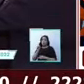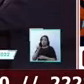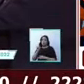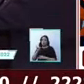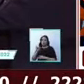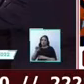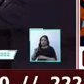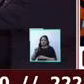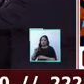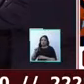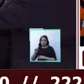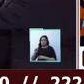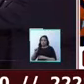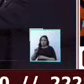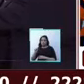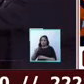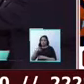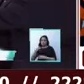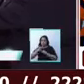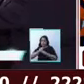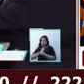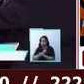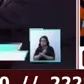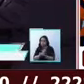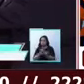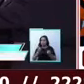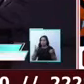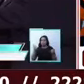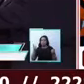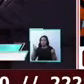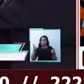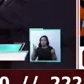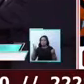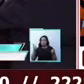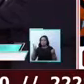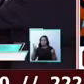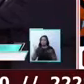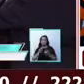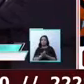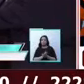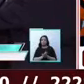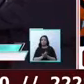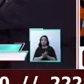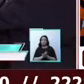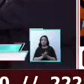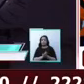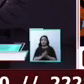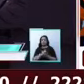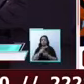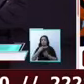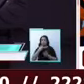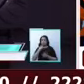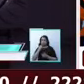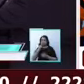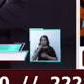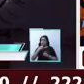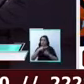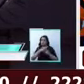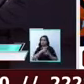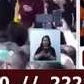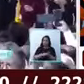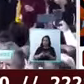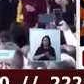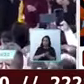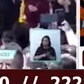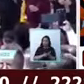Y escucharlo ahora él diciendo que nosotros vamos a ir a hacer eso, para mí no tiene ni sentido, pues. Uh-huh.